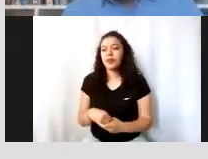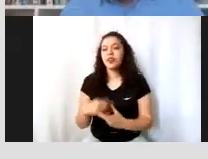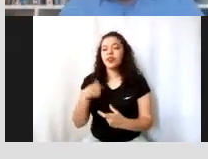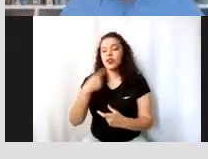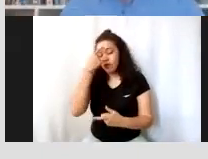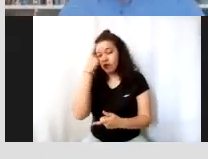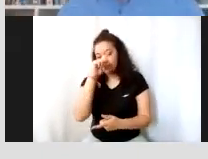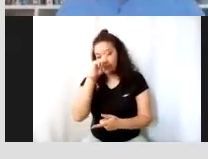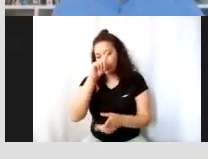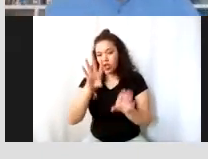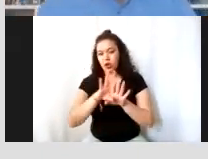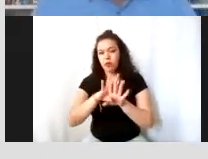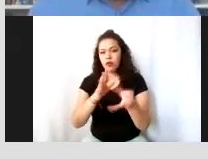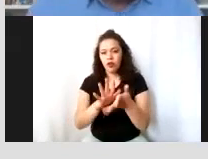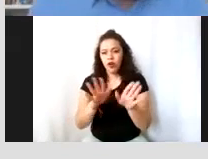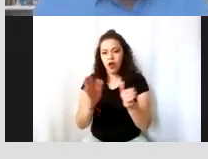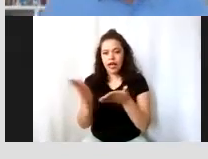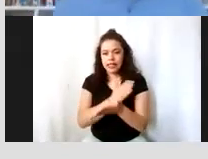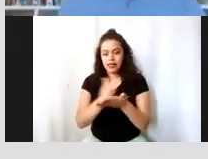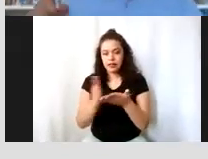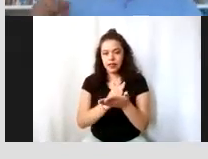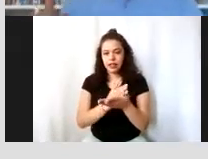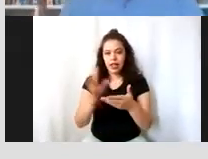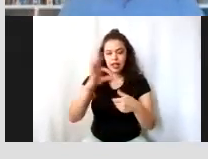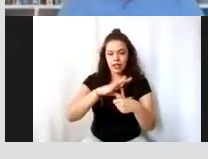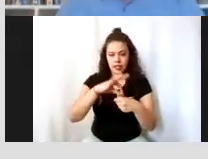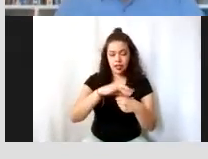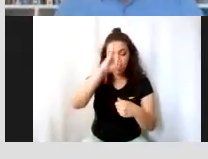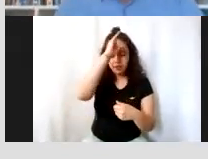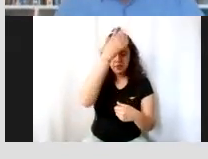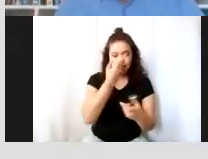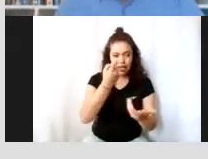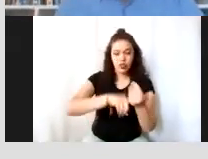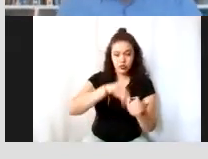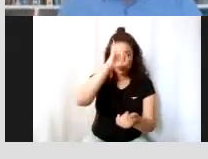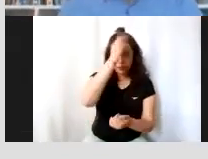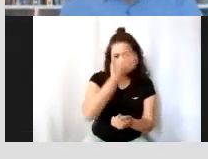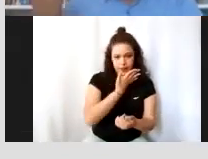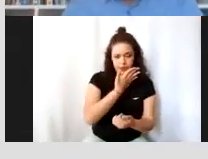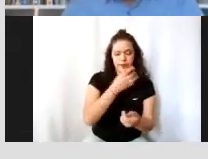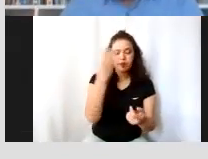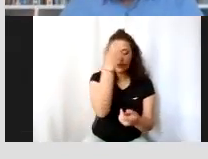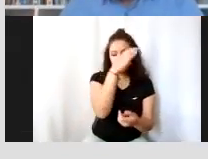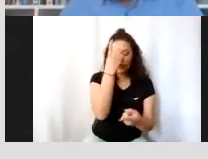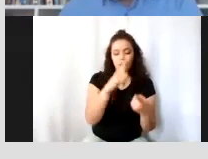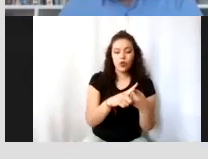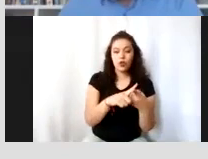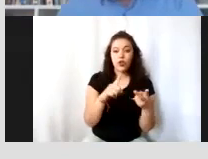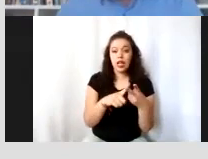desagregaran. Porque en una credencial del lector, ¿qué tienen? Tienen la fotografía. Tienen la clave del